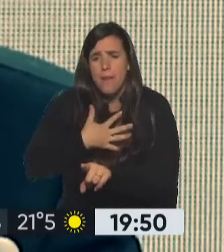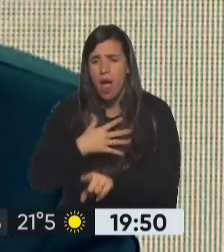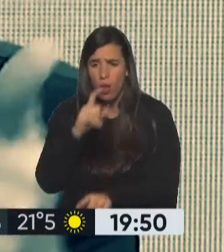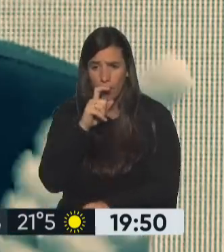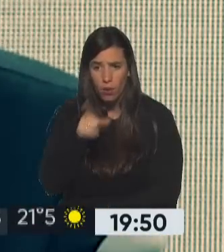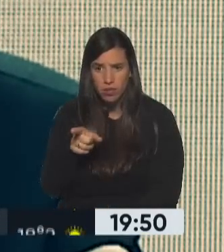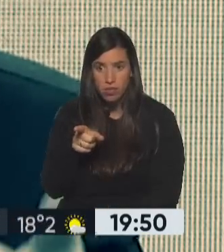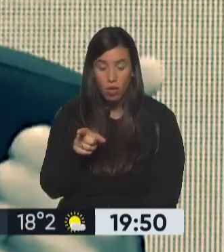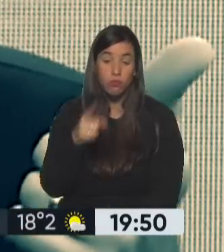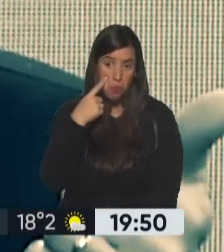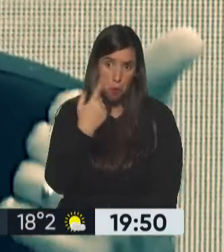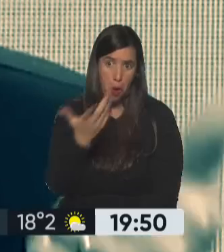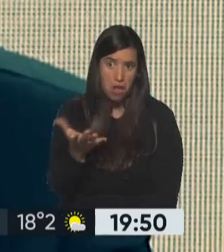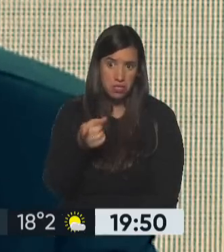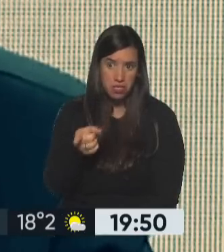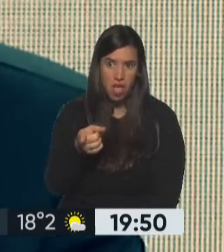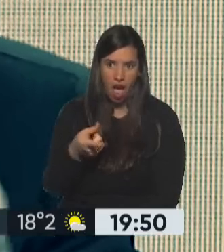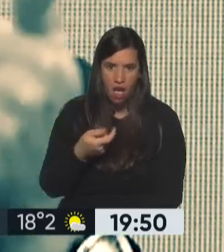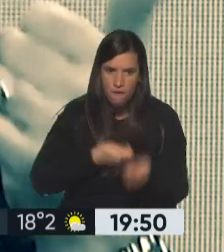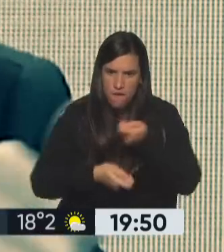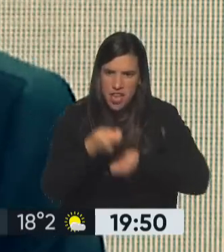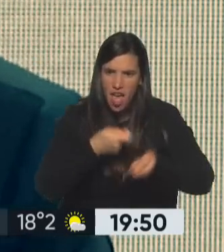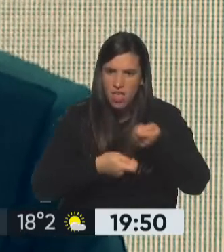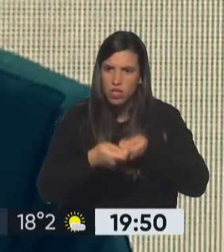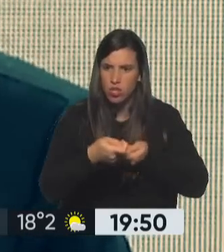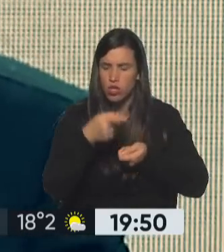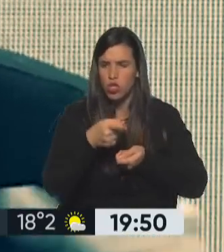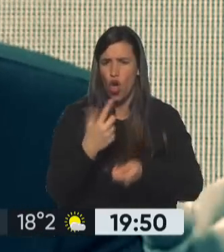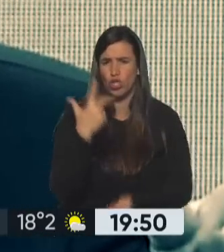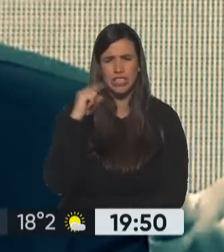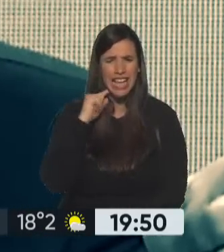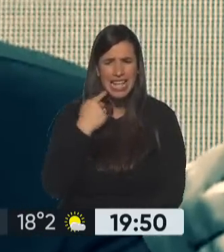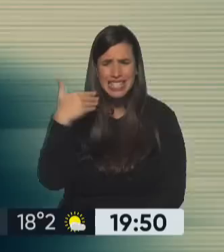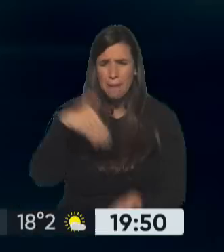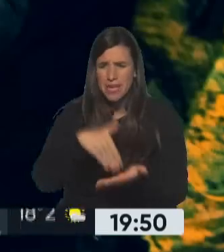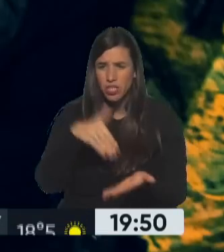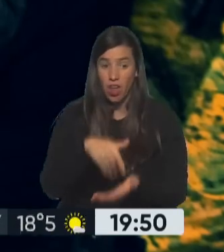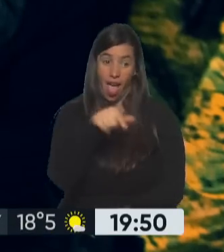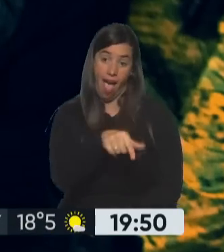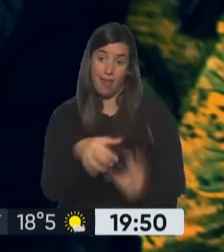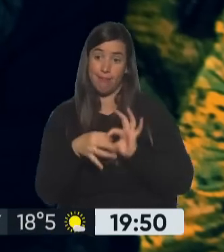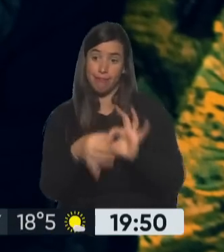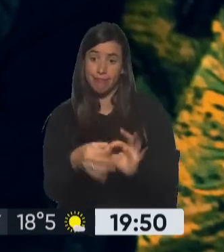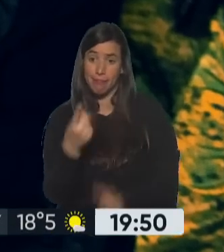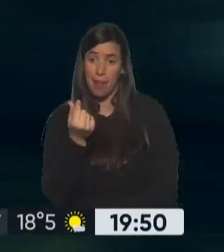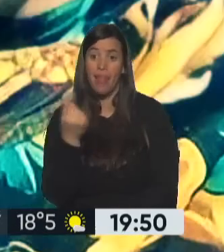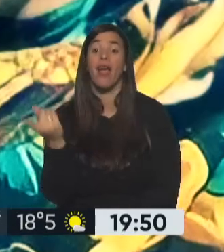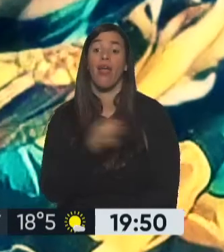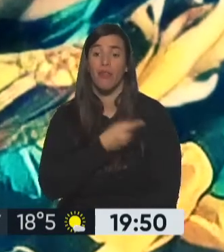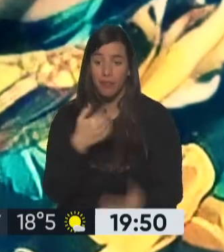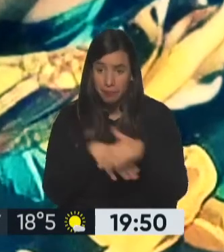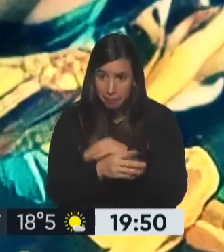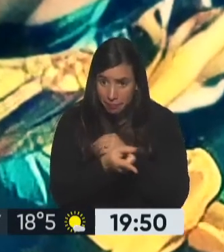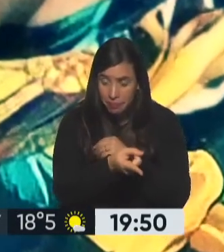que financió a Revolución Federal con más de 13 millones. Ahí tenés la conexión del dinero. Brenda Oriarte y el chico